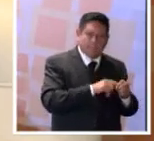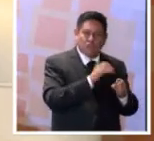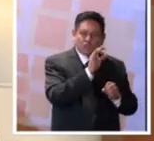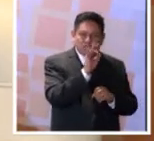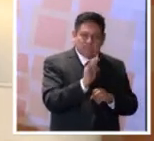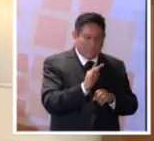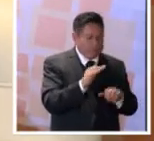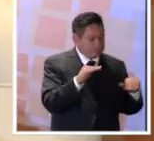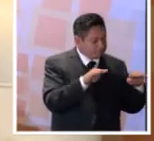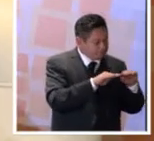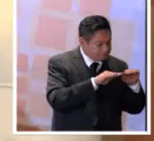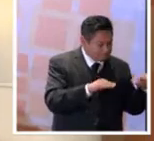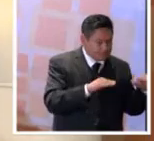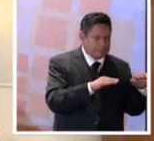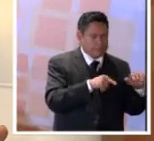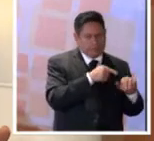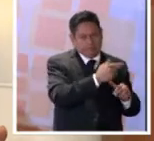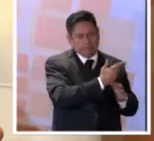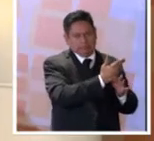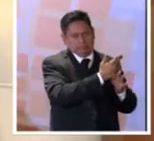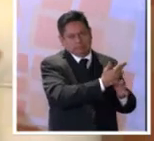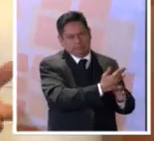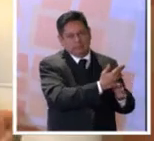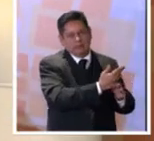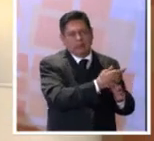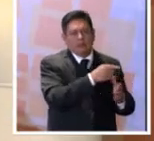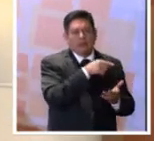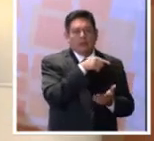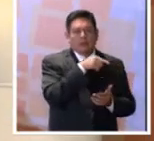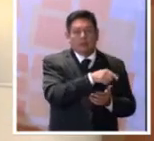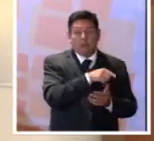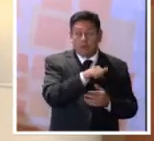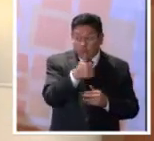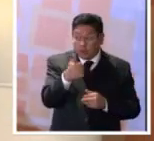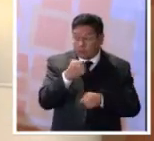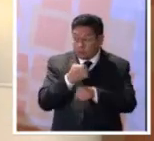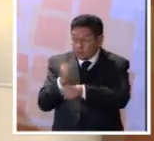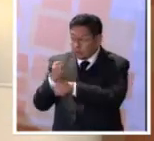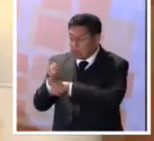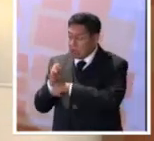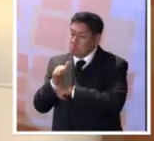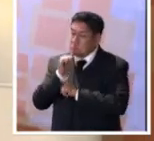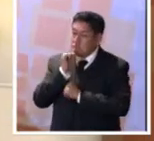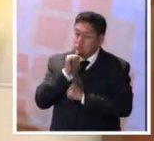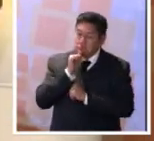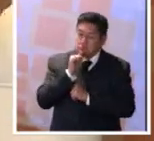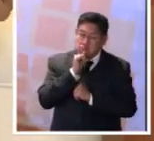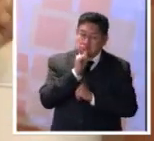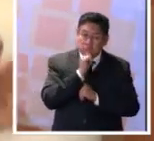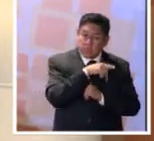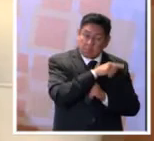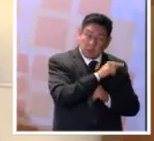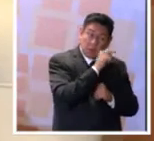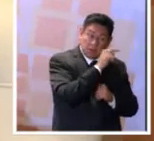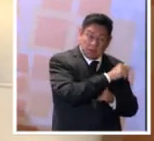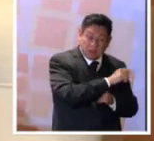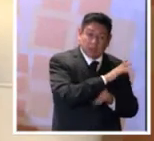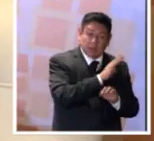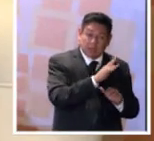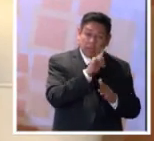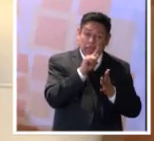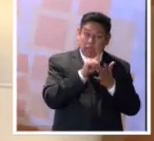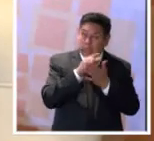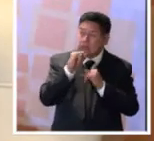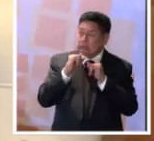derechos humanos en el plano del derecho a la igualdad, basándonos en estándares internacionales. El caso que mencionaba